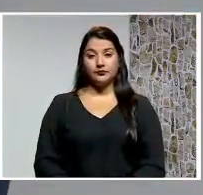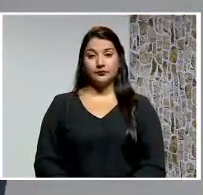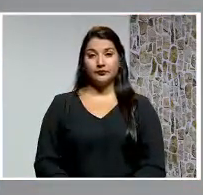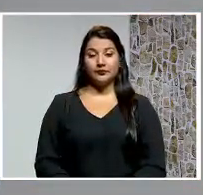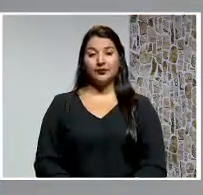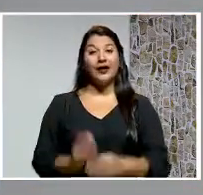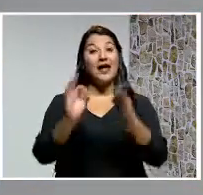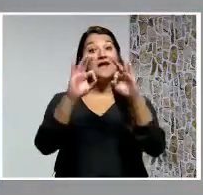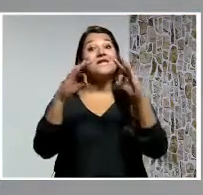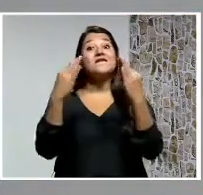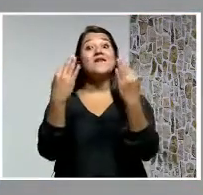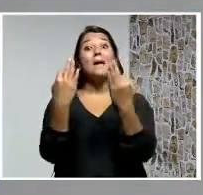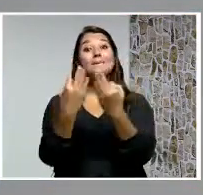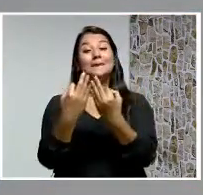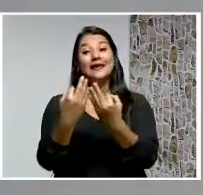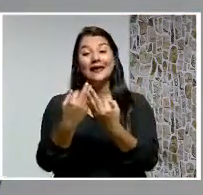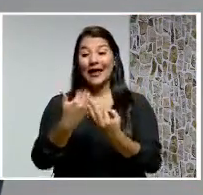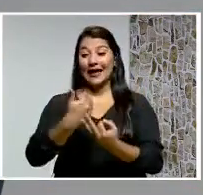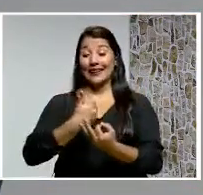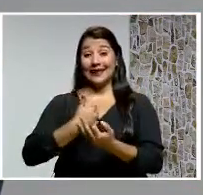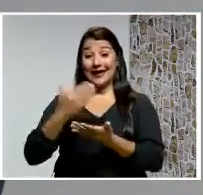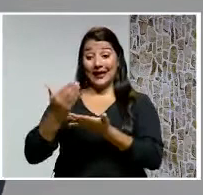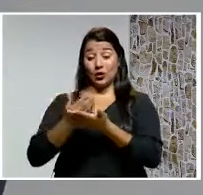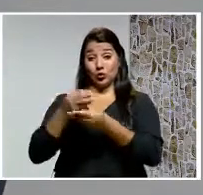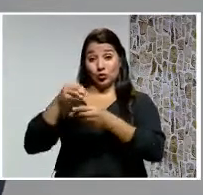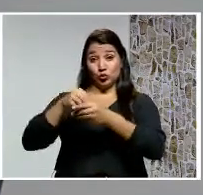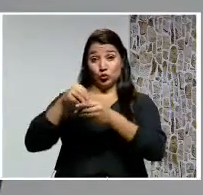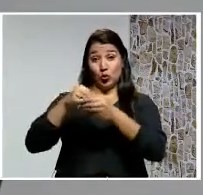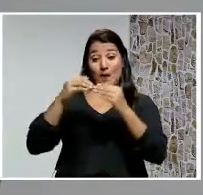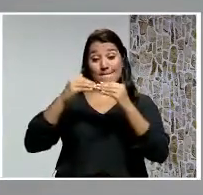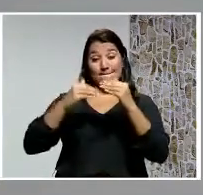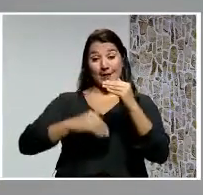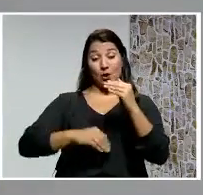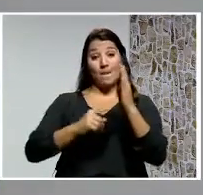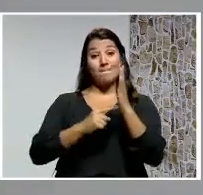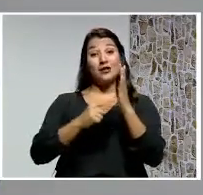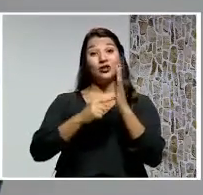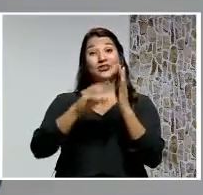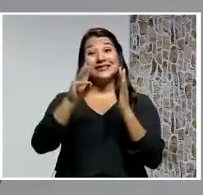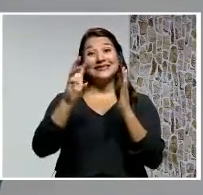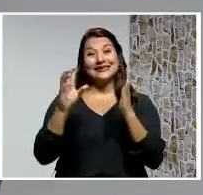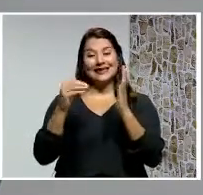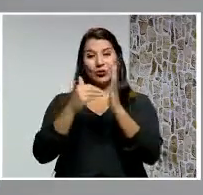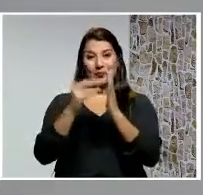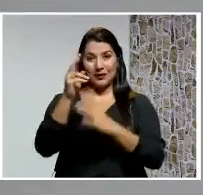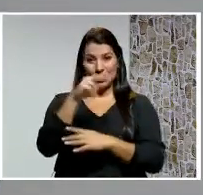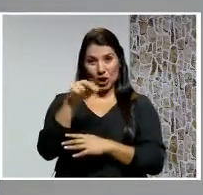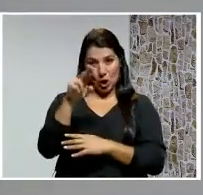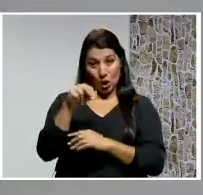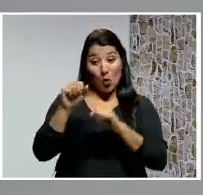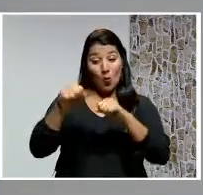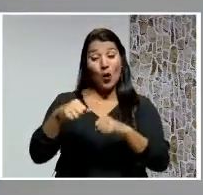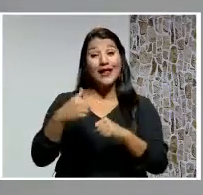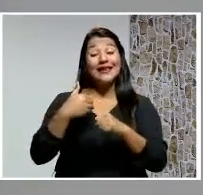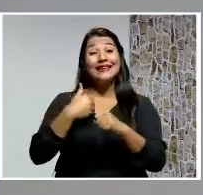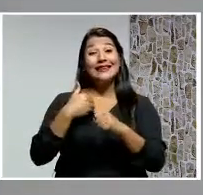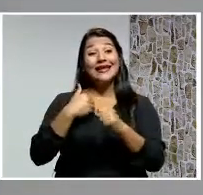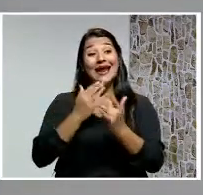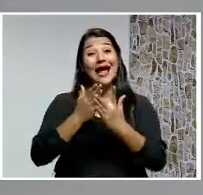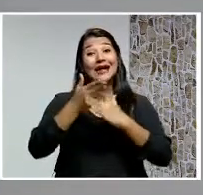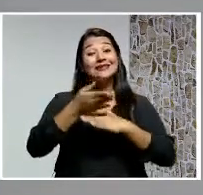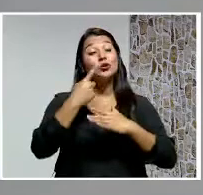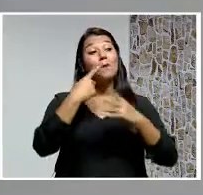Y familias con ingresos menores a 1.600.000 colones podrán acceder a un crédito y a un bono